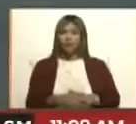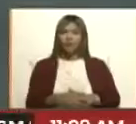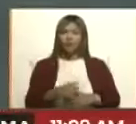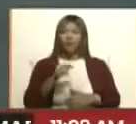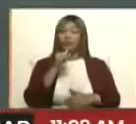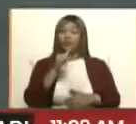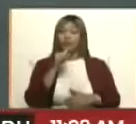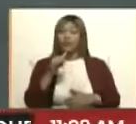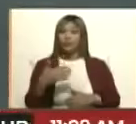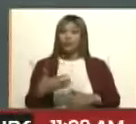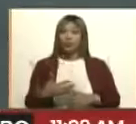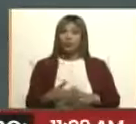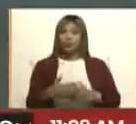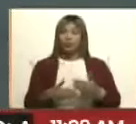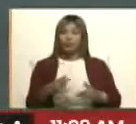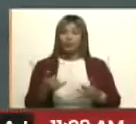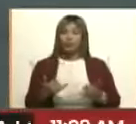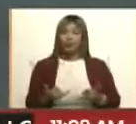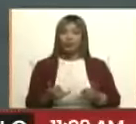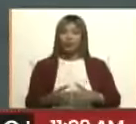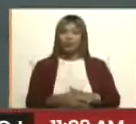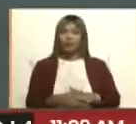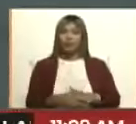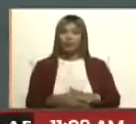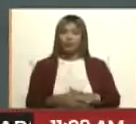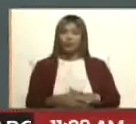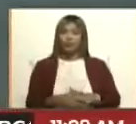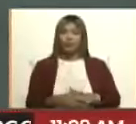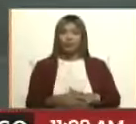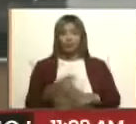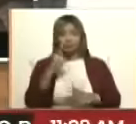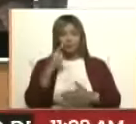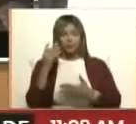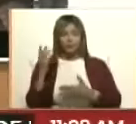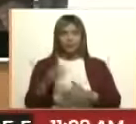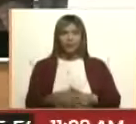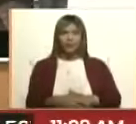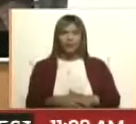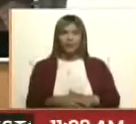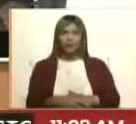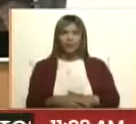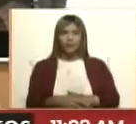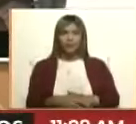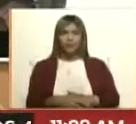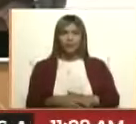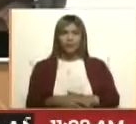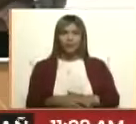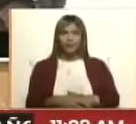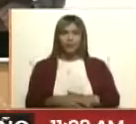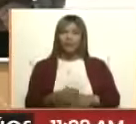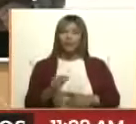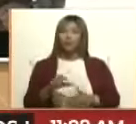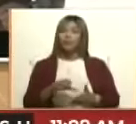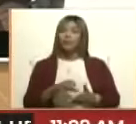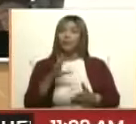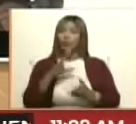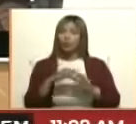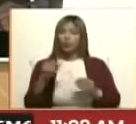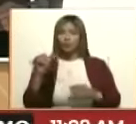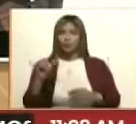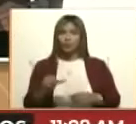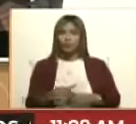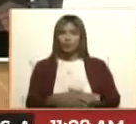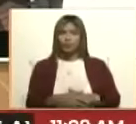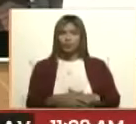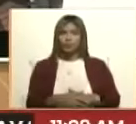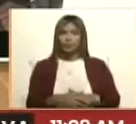información importantísima se está generando a esta hora en vivo y directo. Y vámonos con nuestra compañera Meisbert Patricia Bolívar. Allí se encuentra, que nos va a traer todos los detalles